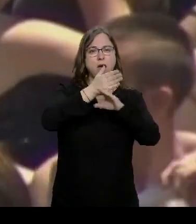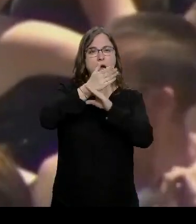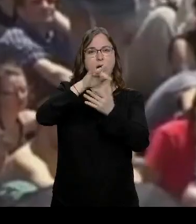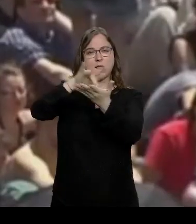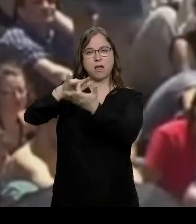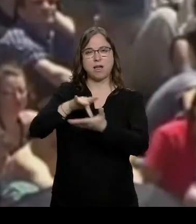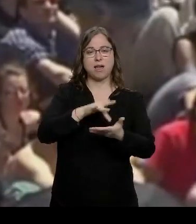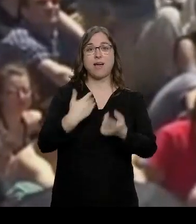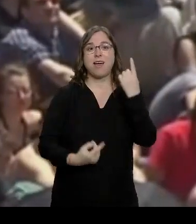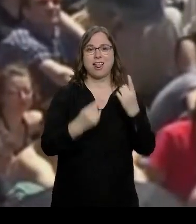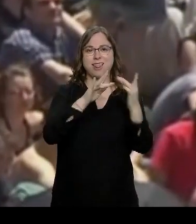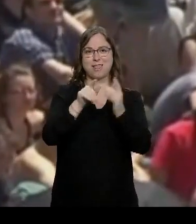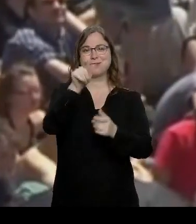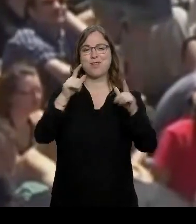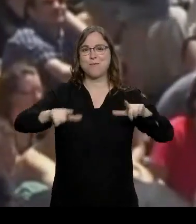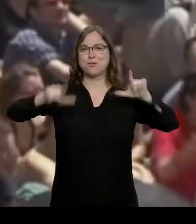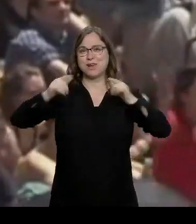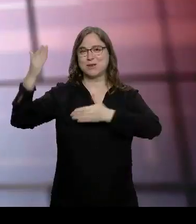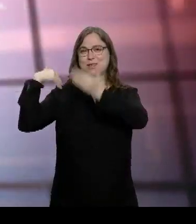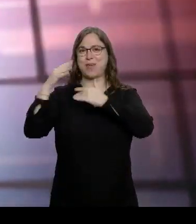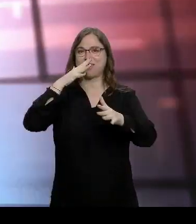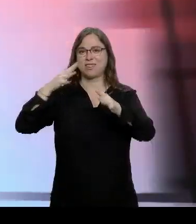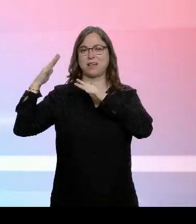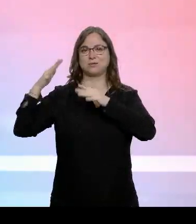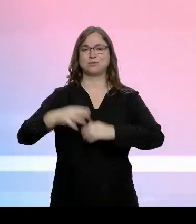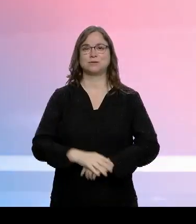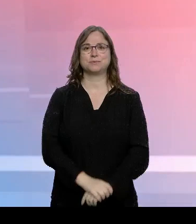rincones. Hablamos con algunos de sus protagonistas.